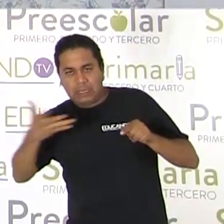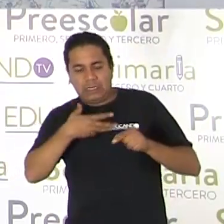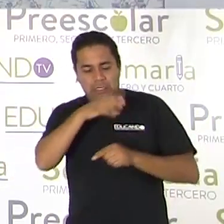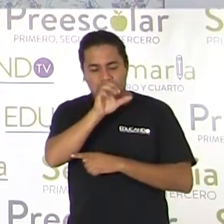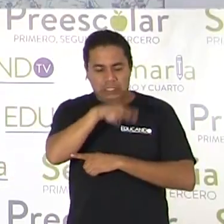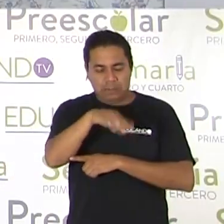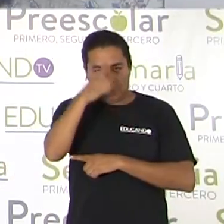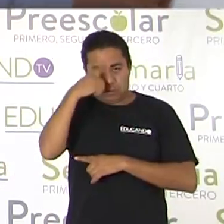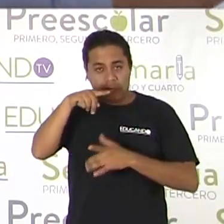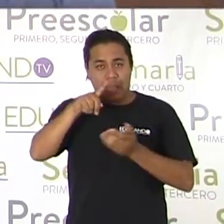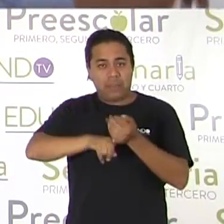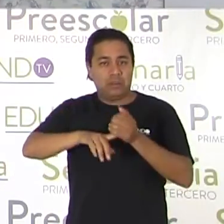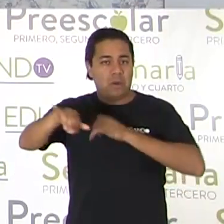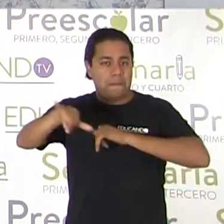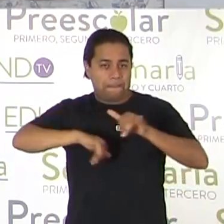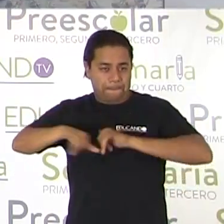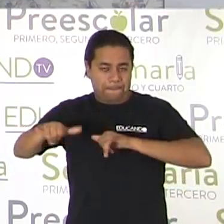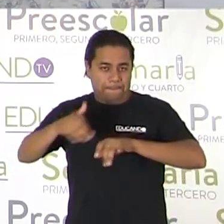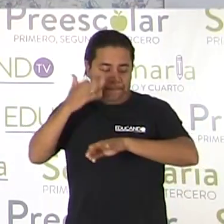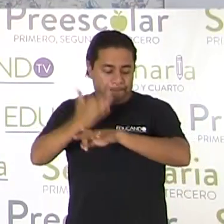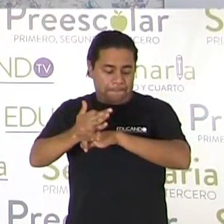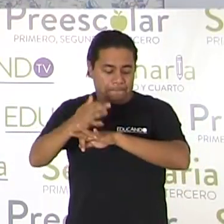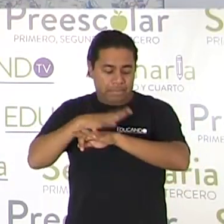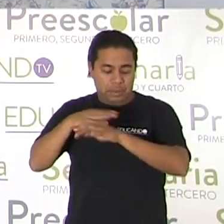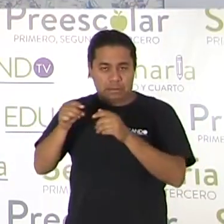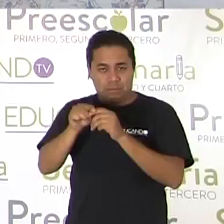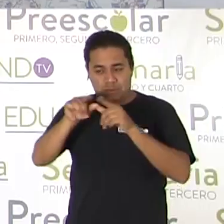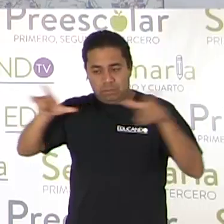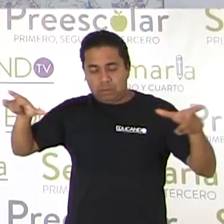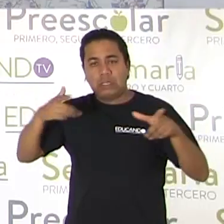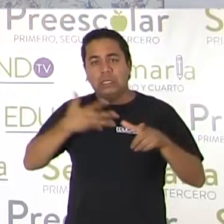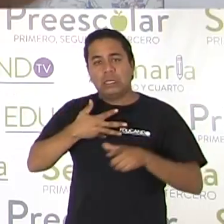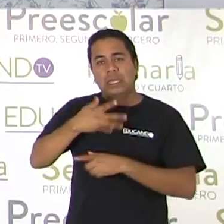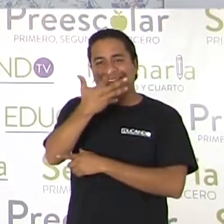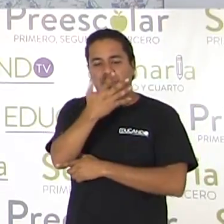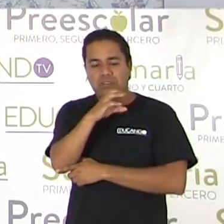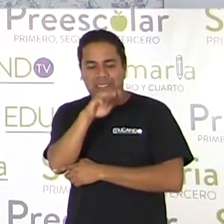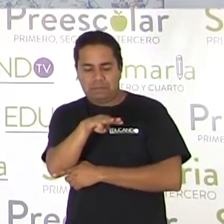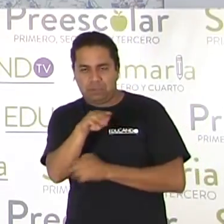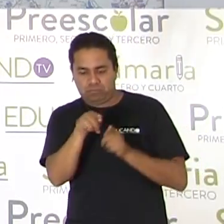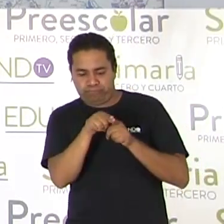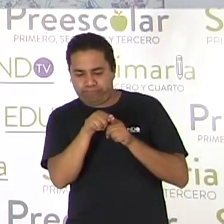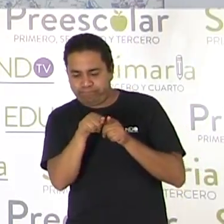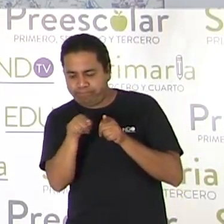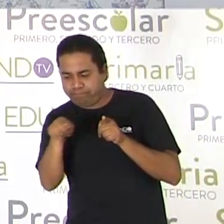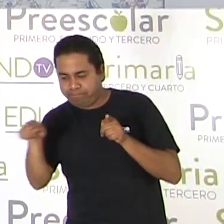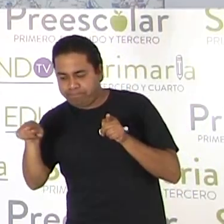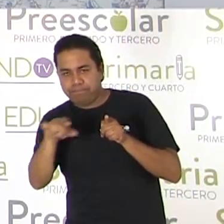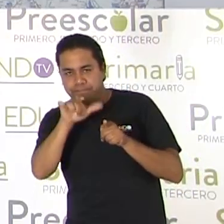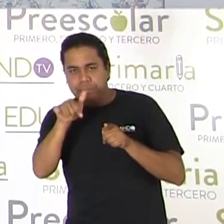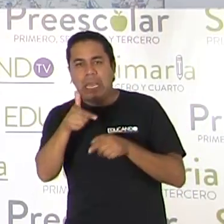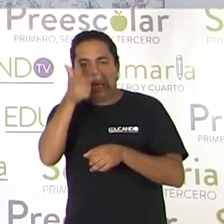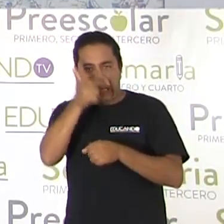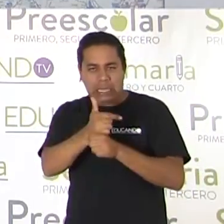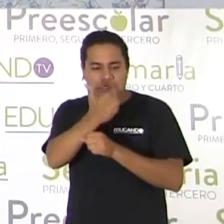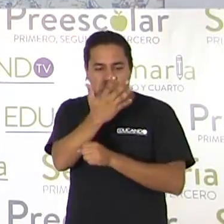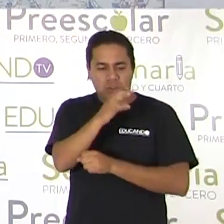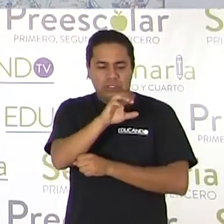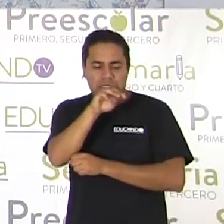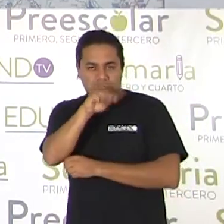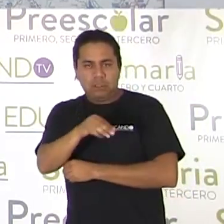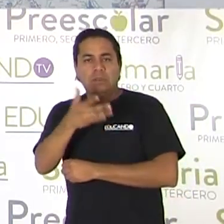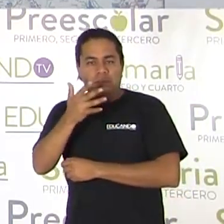mapa, que en este caso, en esta ampliación, te comenté que eran 5 centímetros, y una vez que supimos ese dato, que son